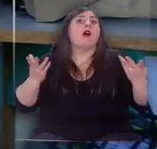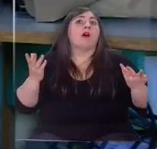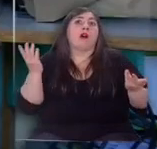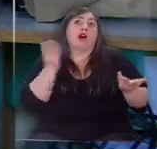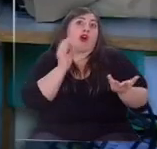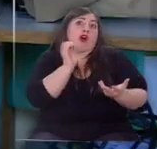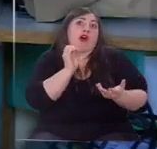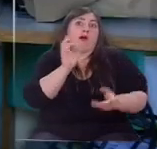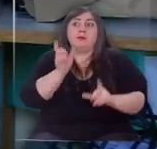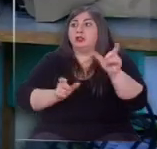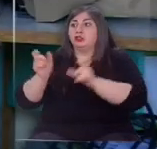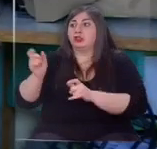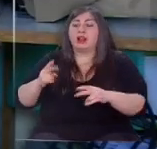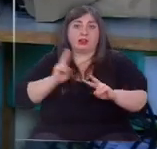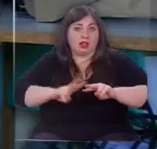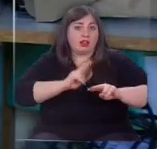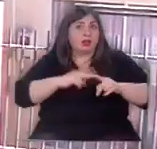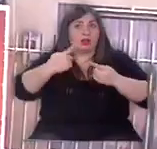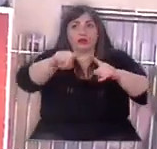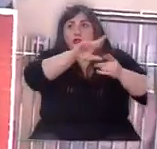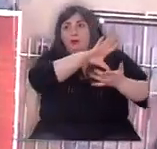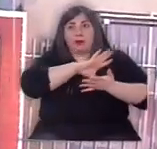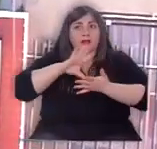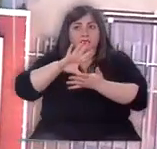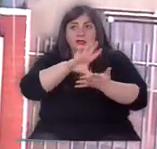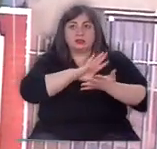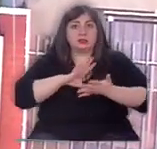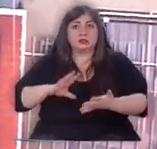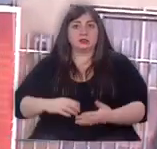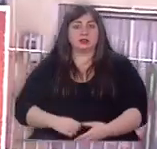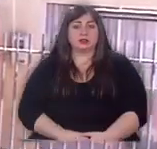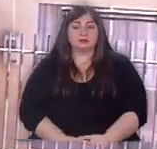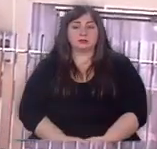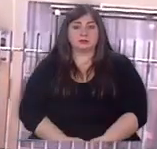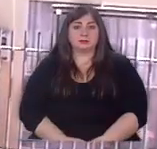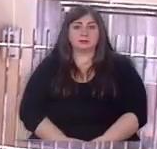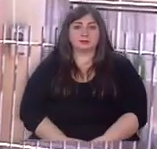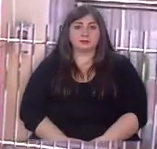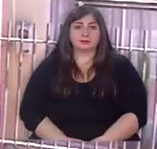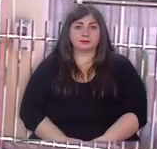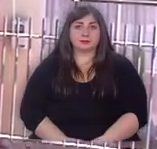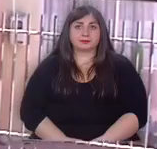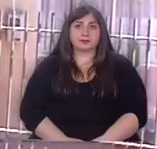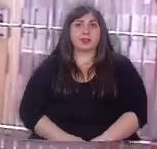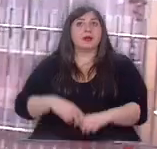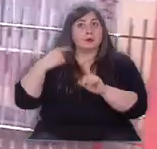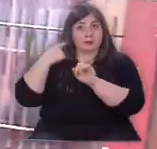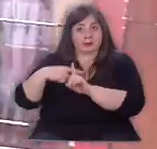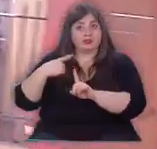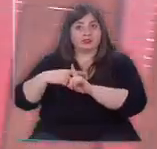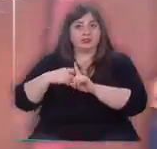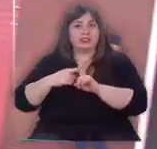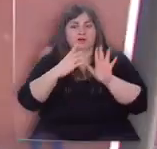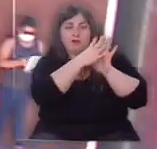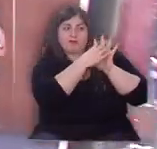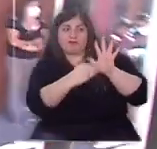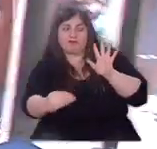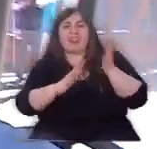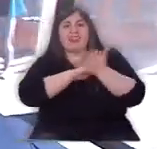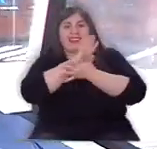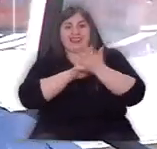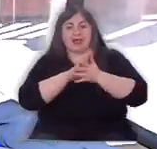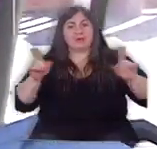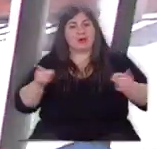o gente que se dedica a esto en otros países. positivo ejemplo musical,